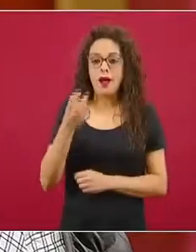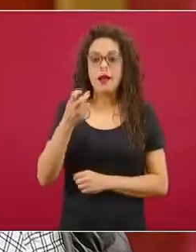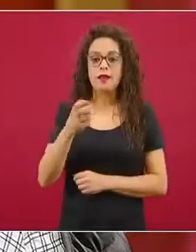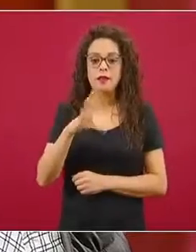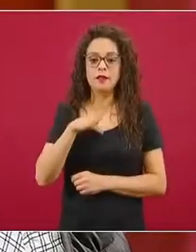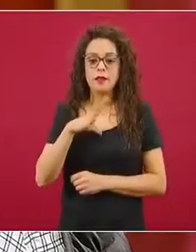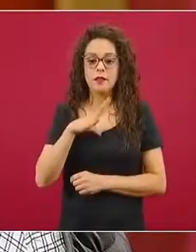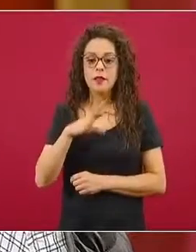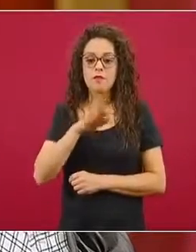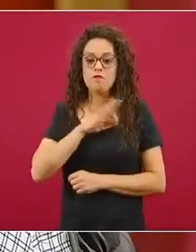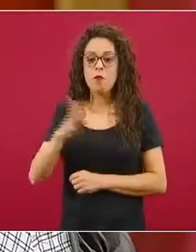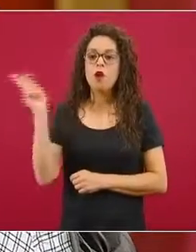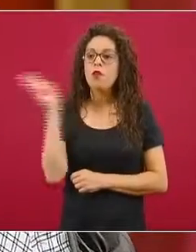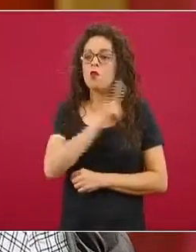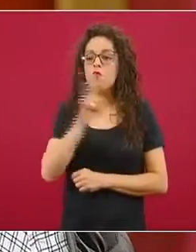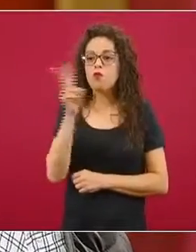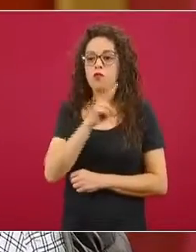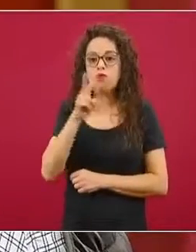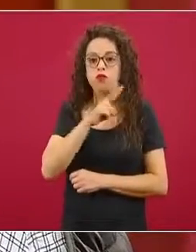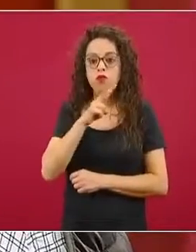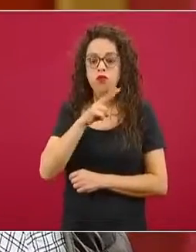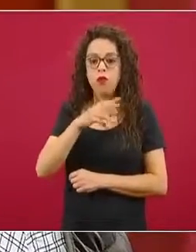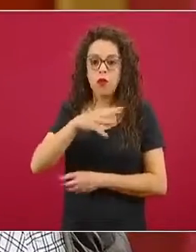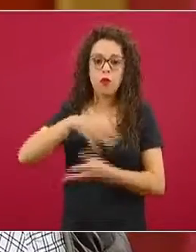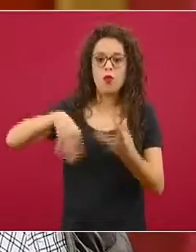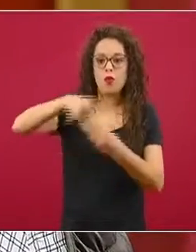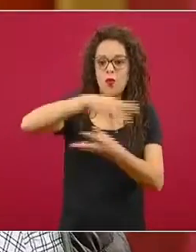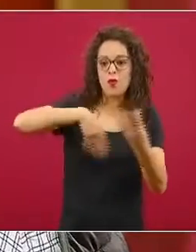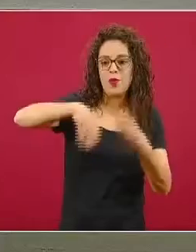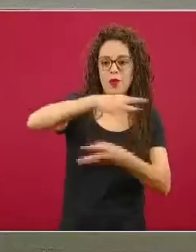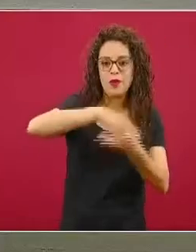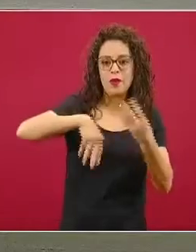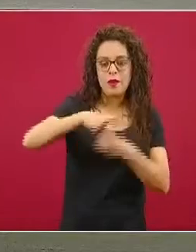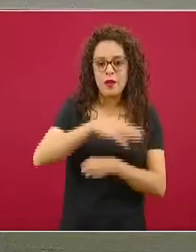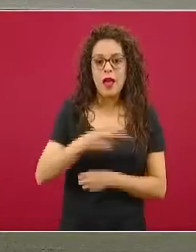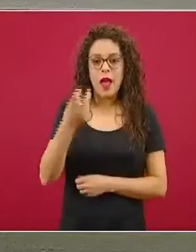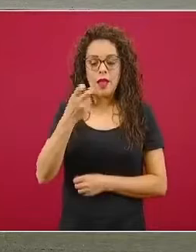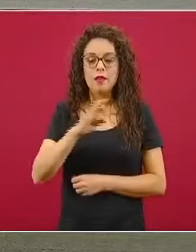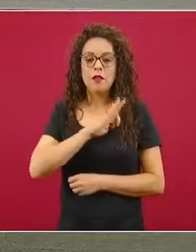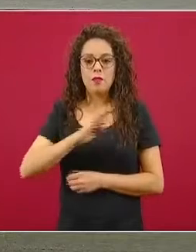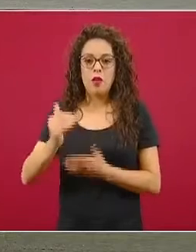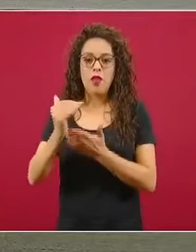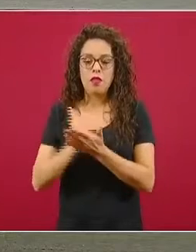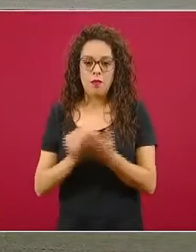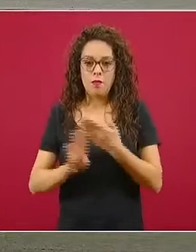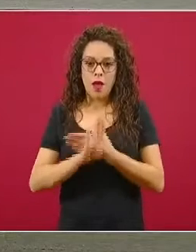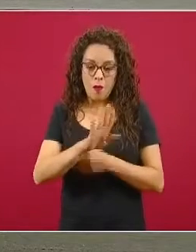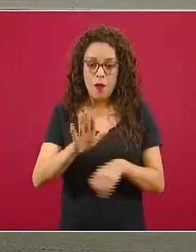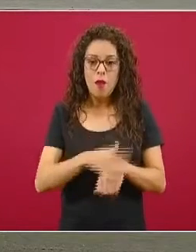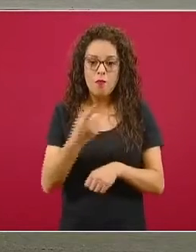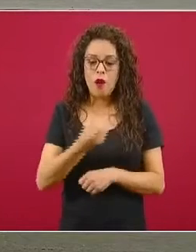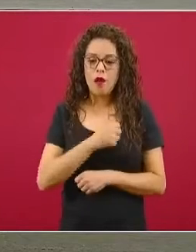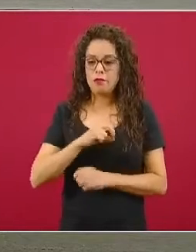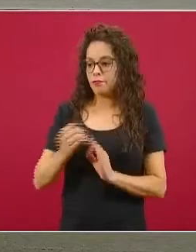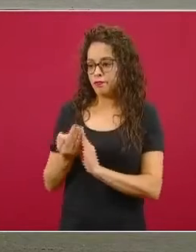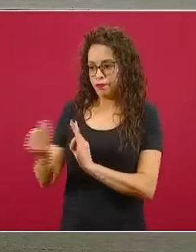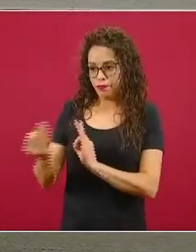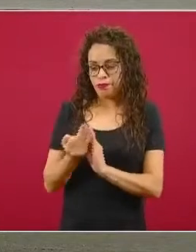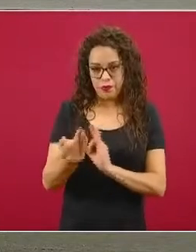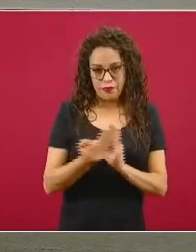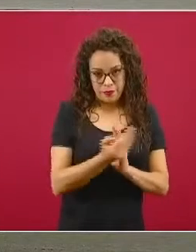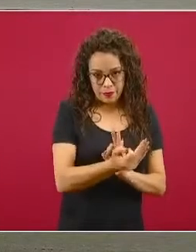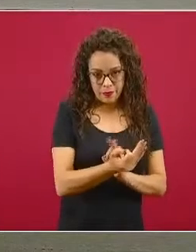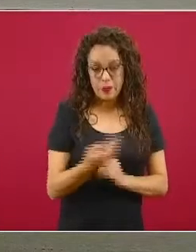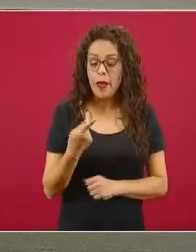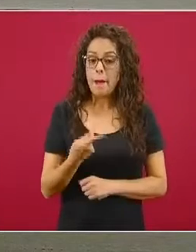misma circulación del viento o el distanciamiento que puede haber entre ellas puede disminuir, pero en la medida básicamente que